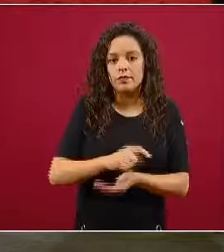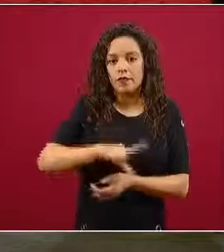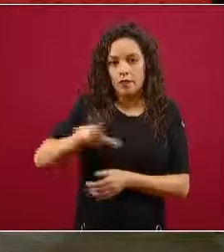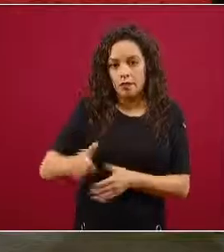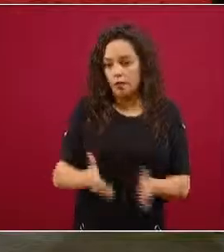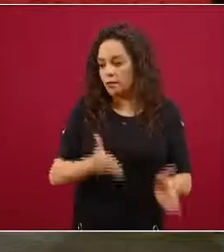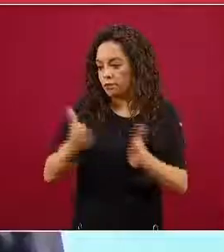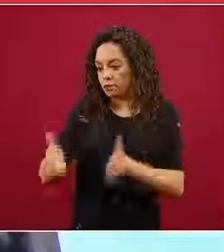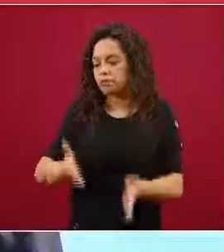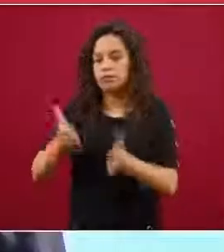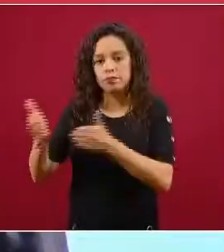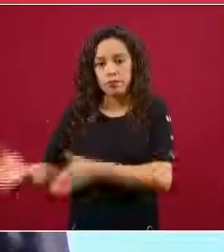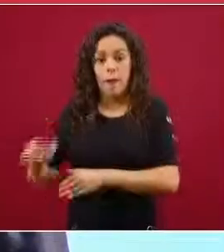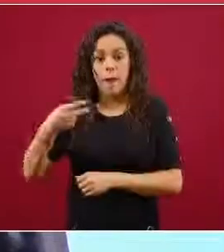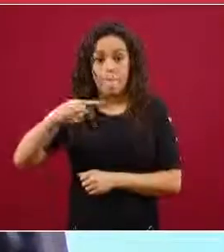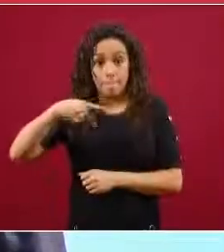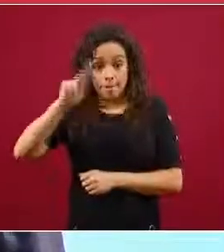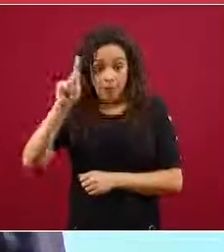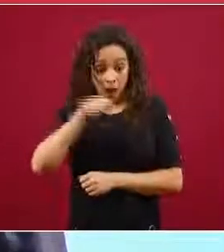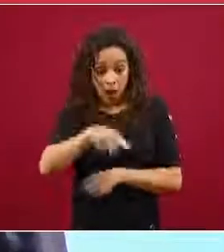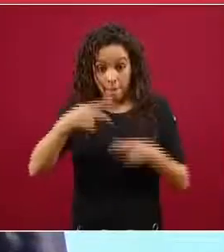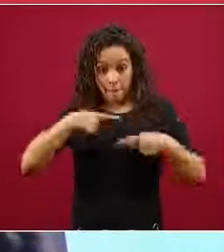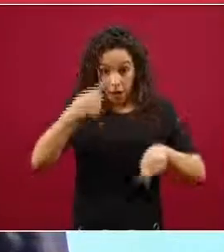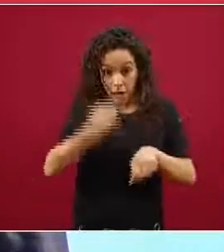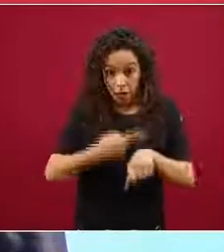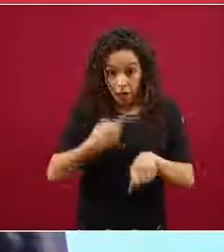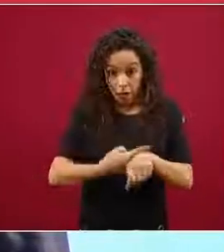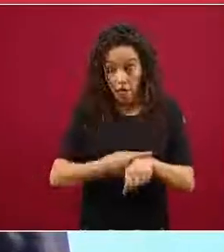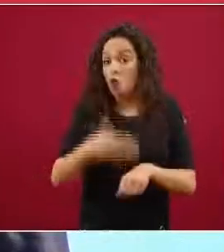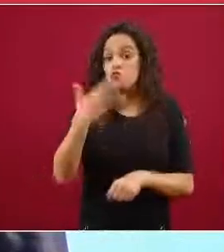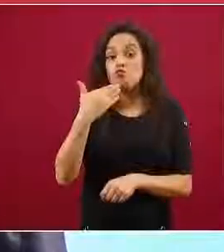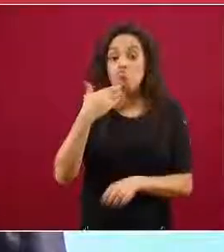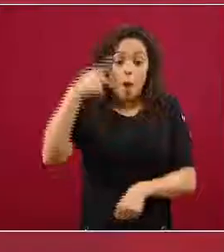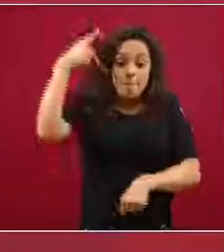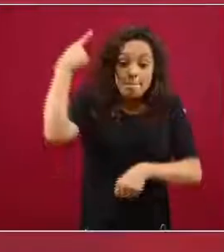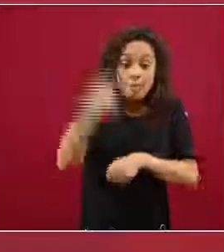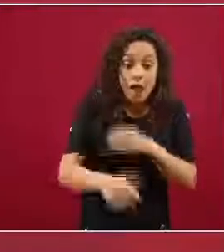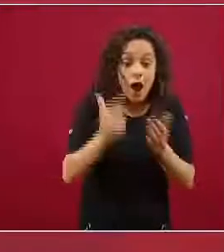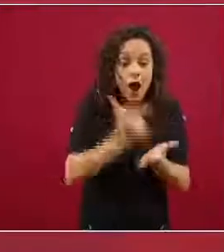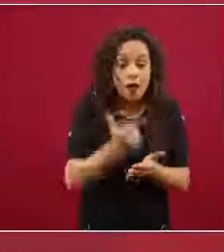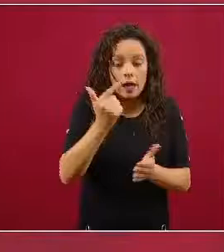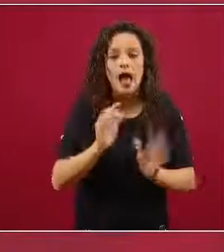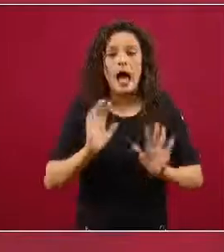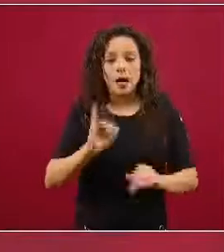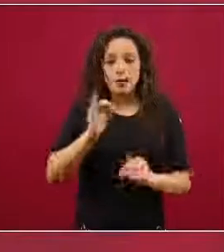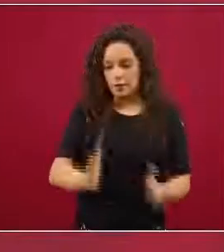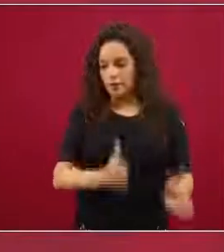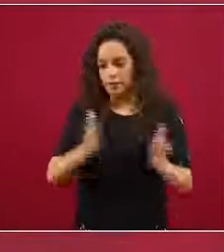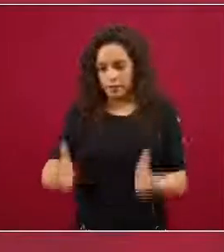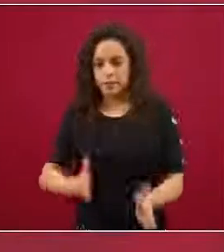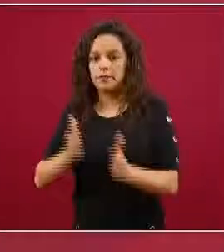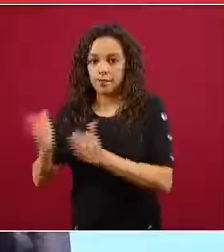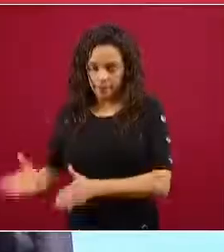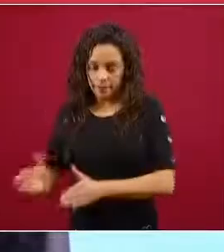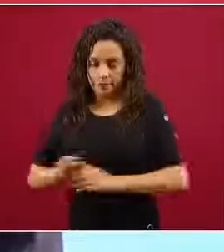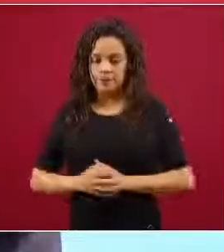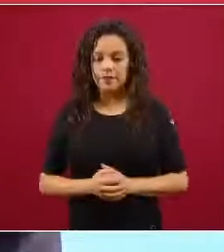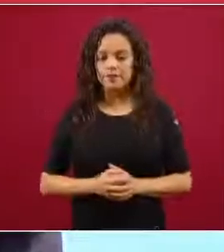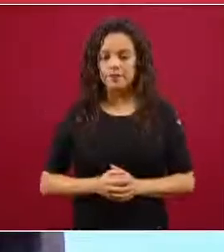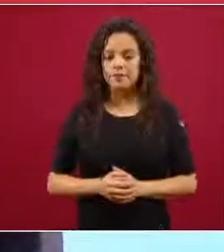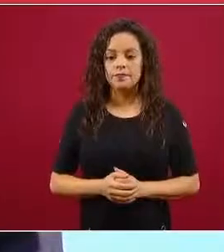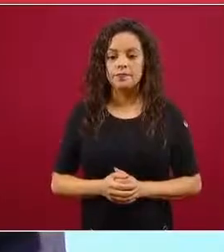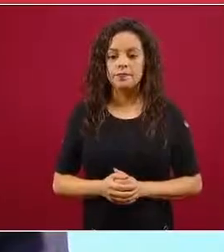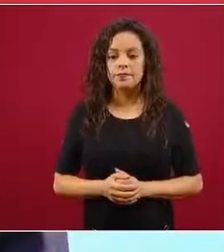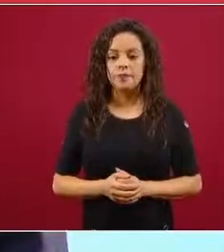no amenacen la continuidad de la conservación de la salud o la integridad de las personas. Pero conforme